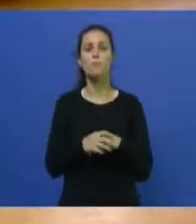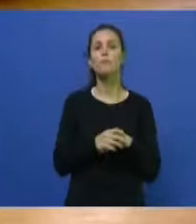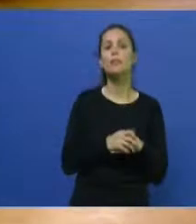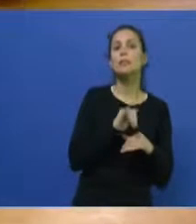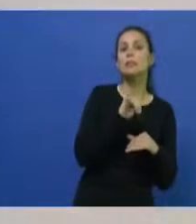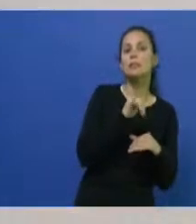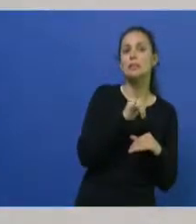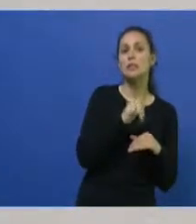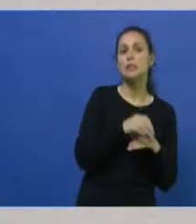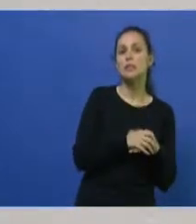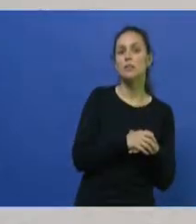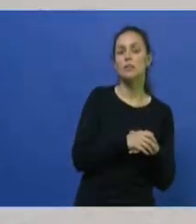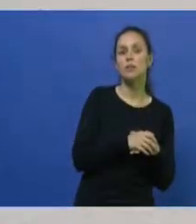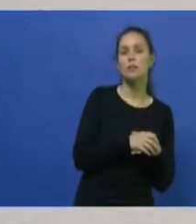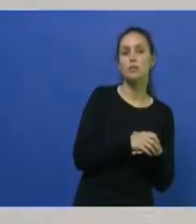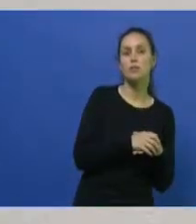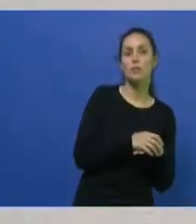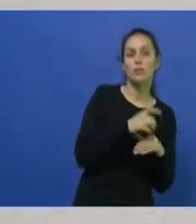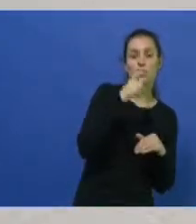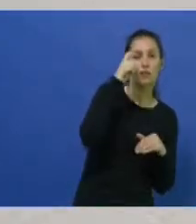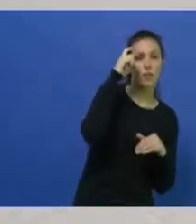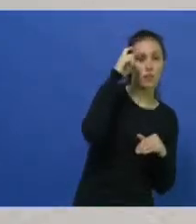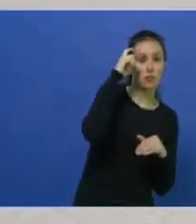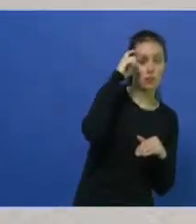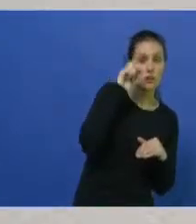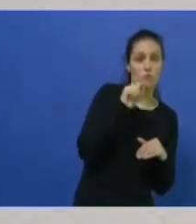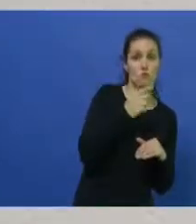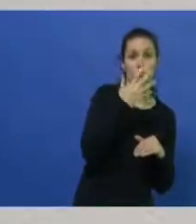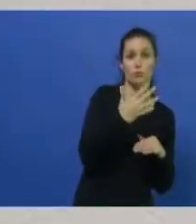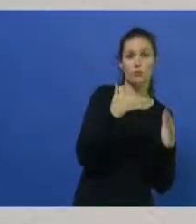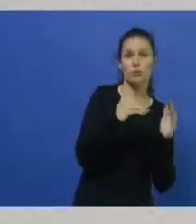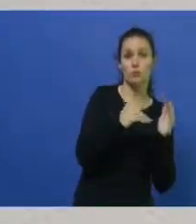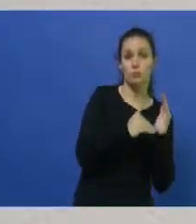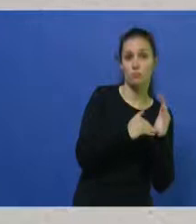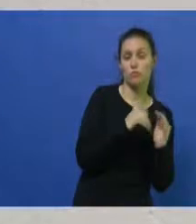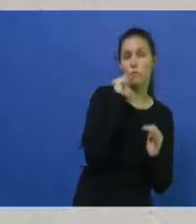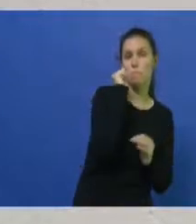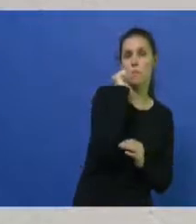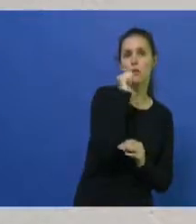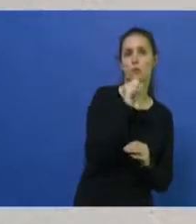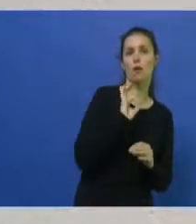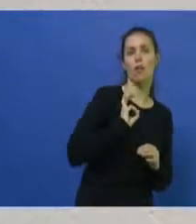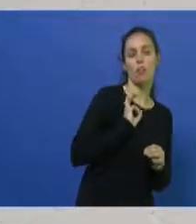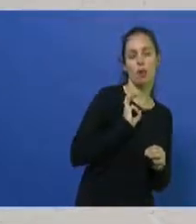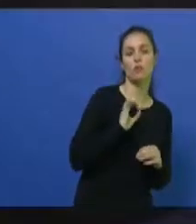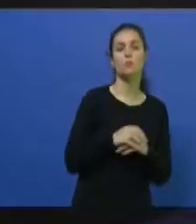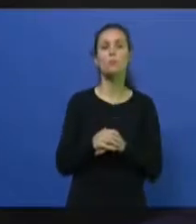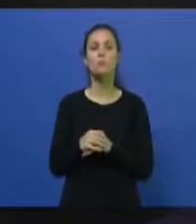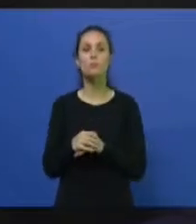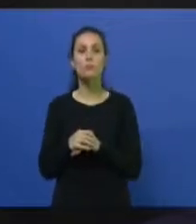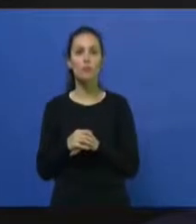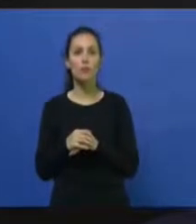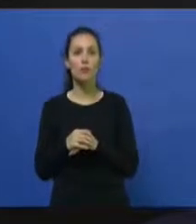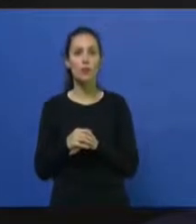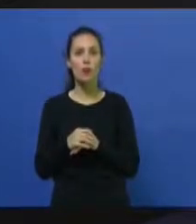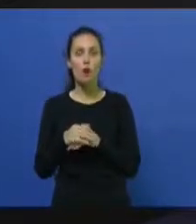casi 10,5 millones de pesos por año. A mí lo que me sorprende, la poca defensa con respecto a esto que ha hecho